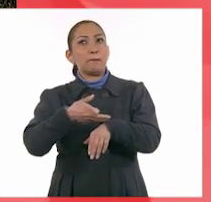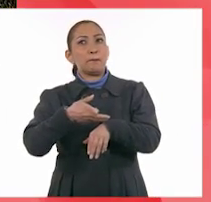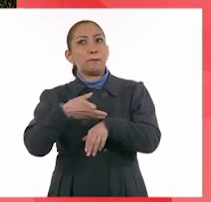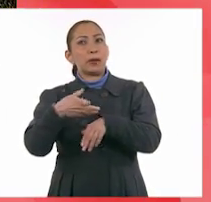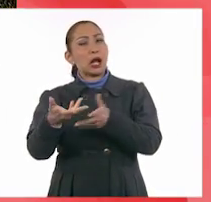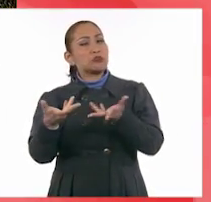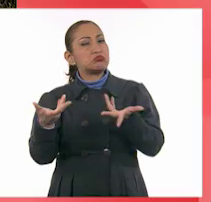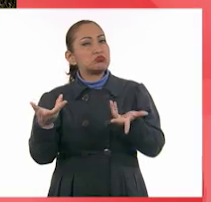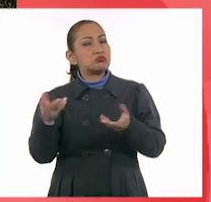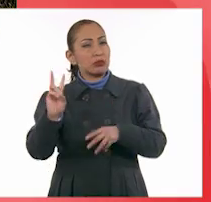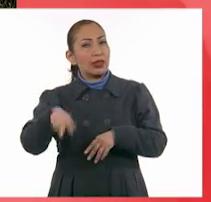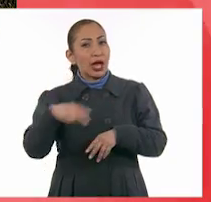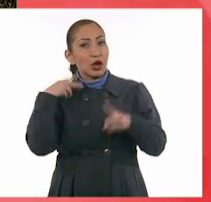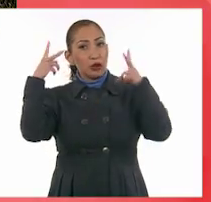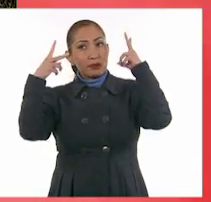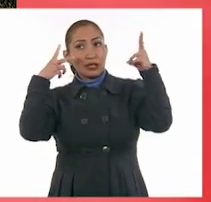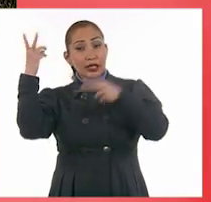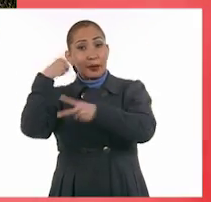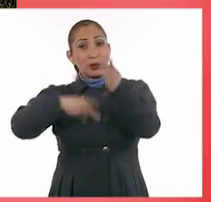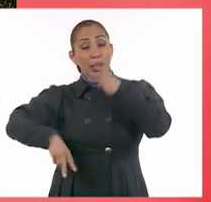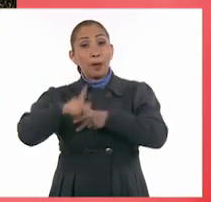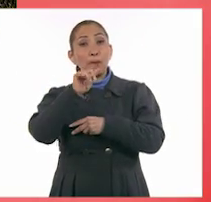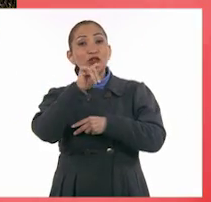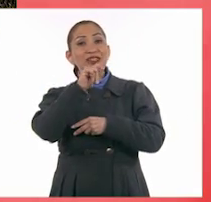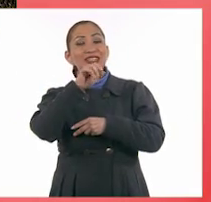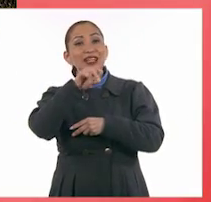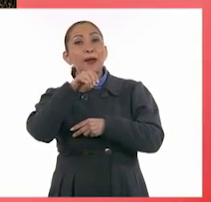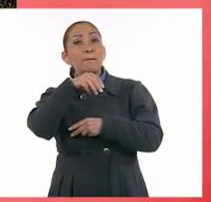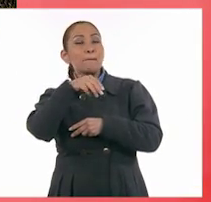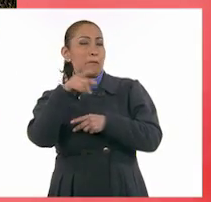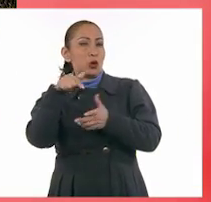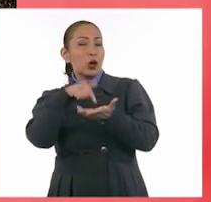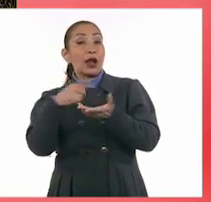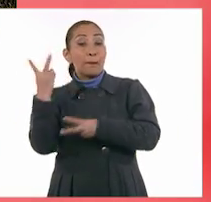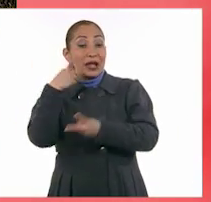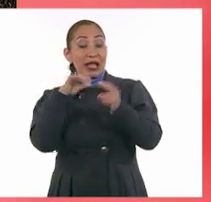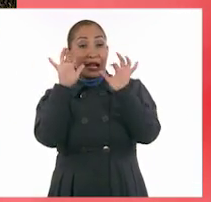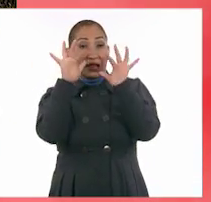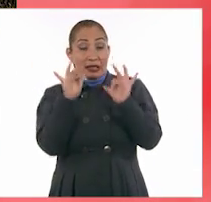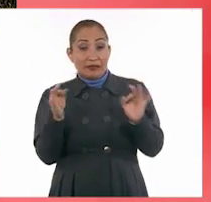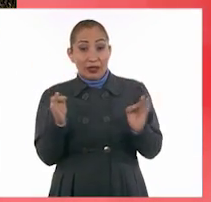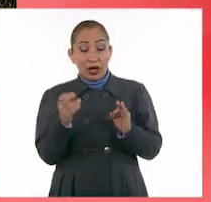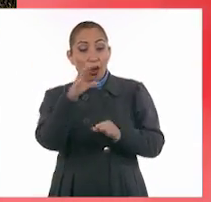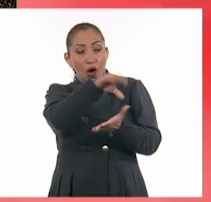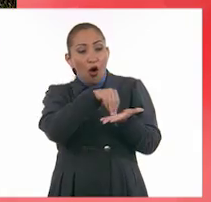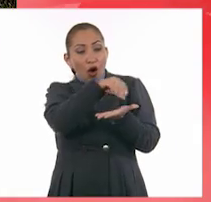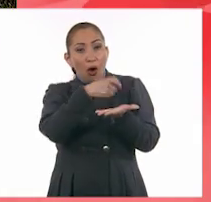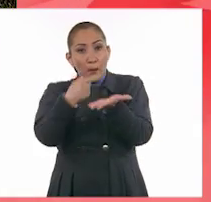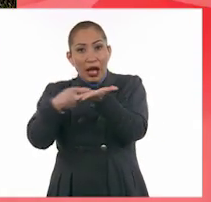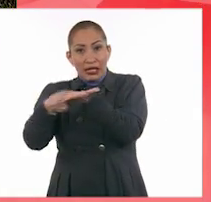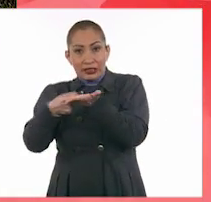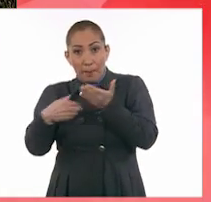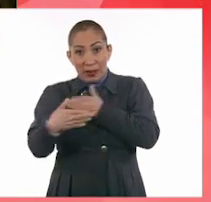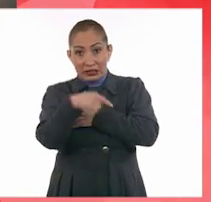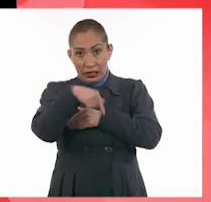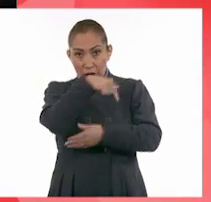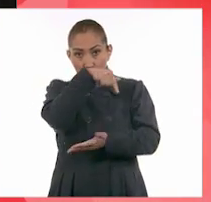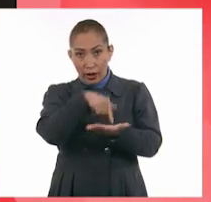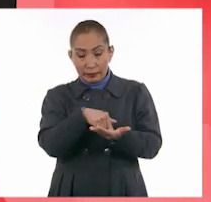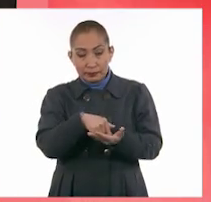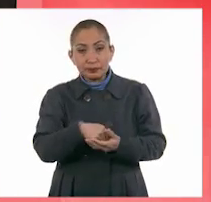por cierto nos visitaba de Juntas de Nejí. Ellos venían en el invierno a recolectar marisco y pescado a esta